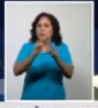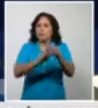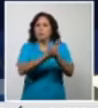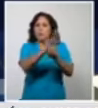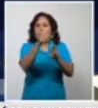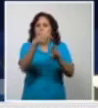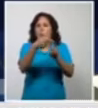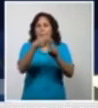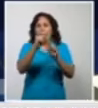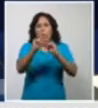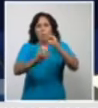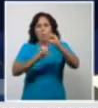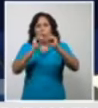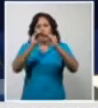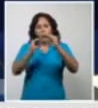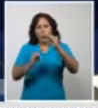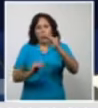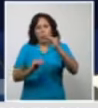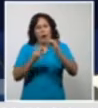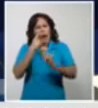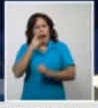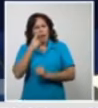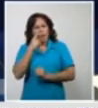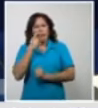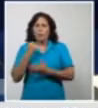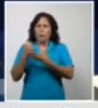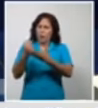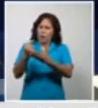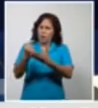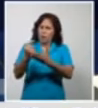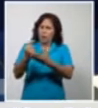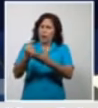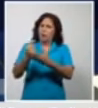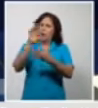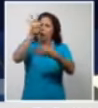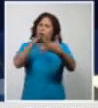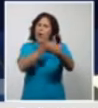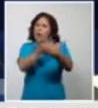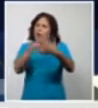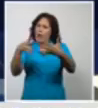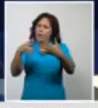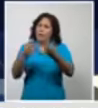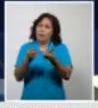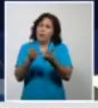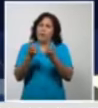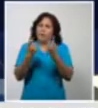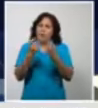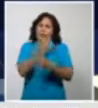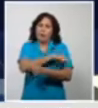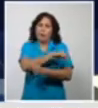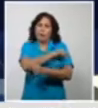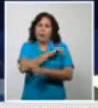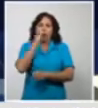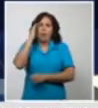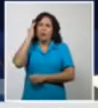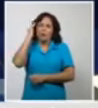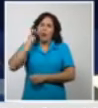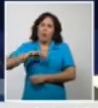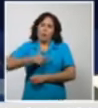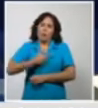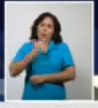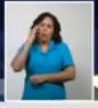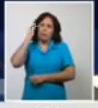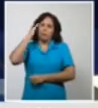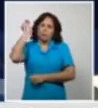disminuyendo. Vamos a ver, Georgina, si tú me ayudas mañana y podemos poner estas gráficas para que nuestra población vaya adquiriendo cultura.